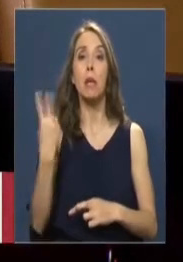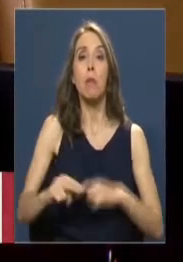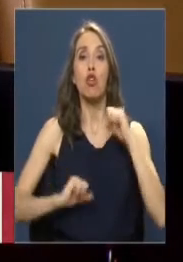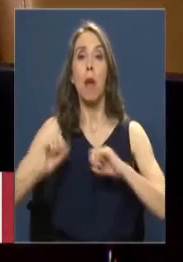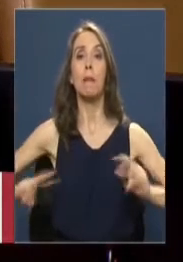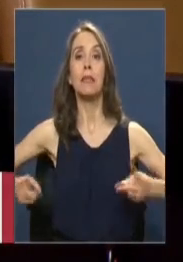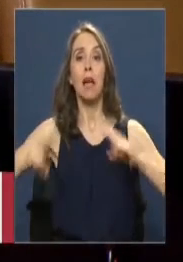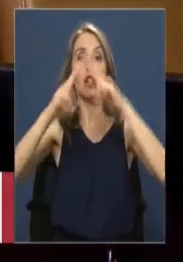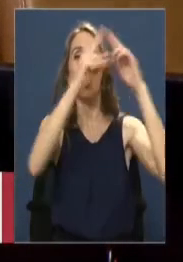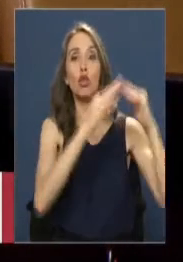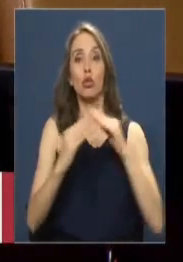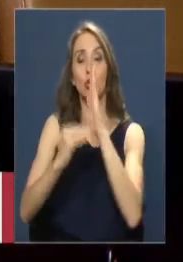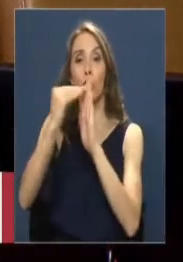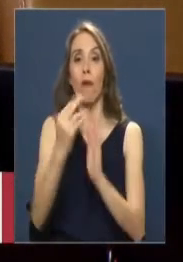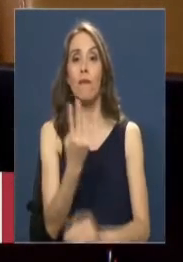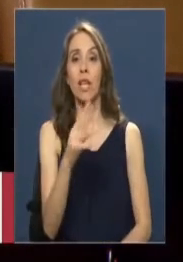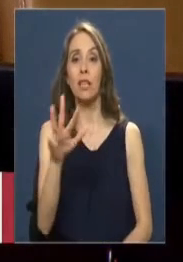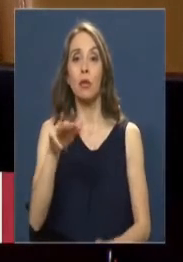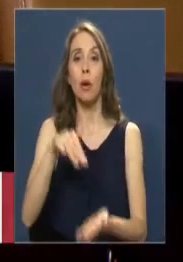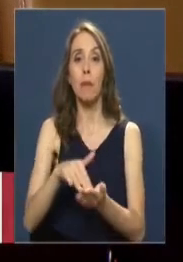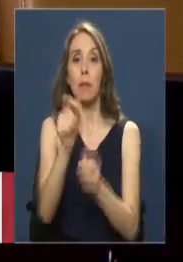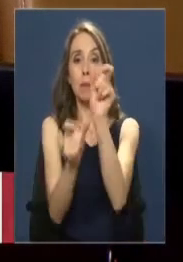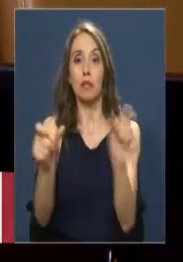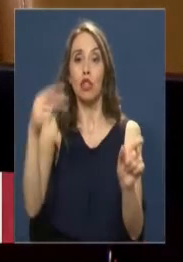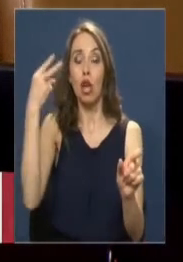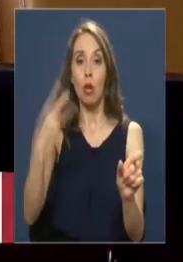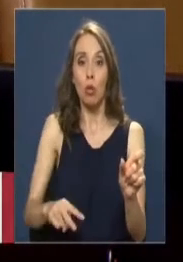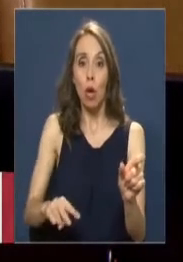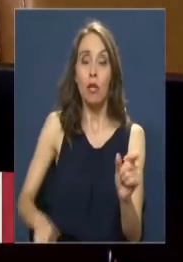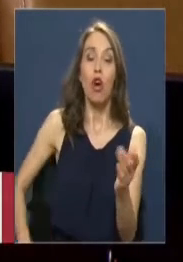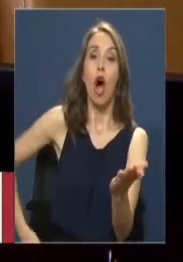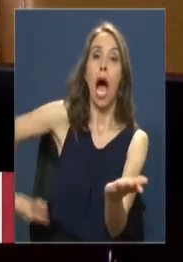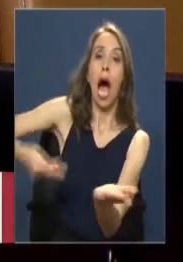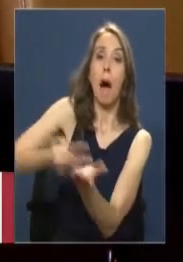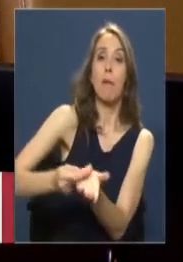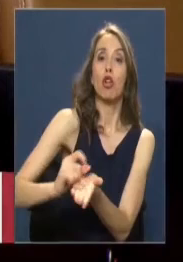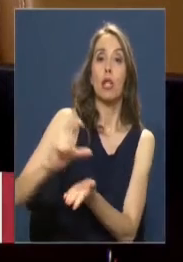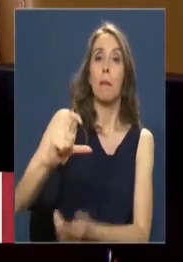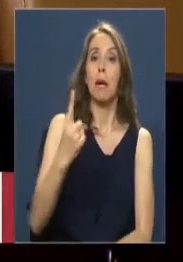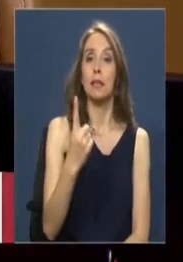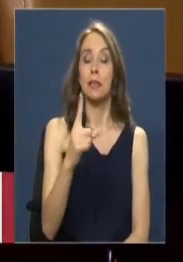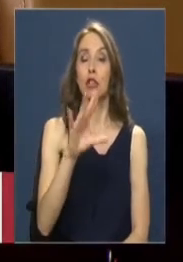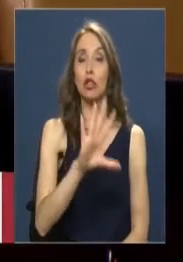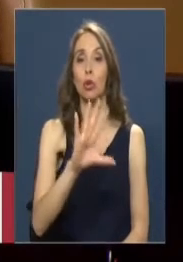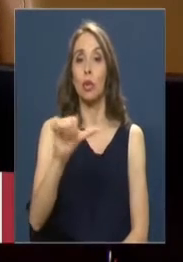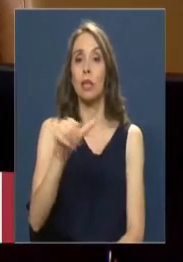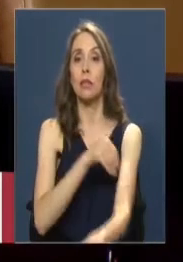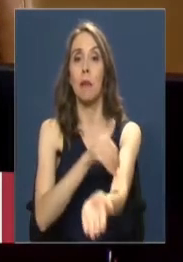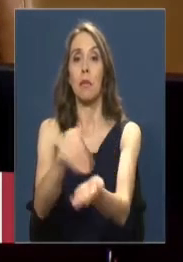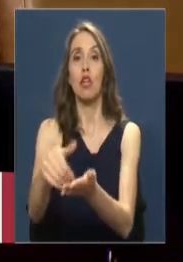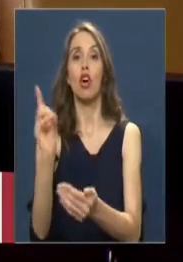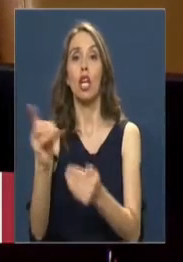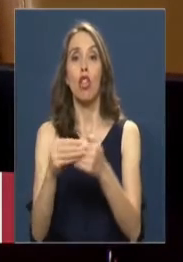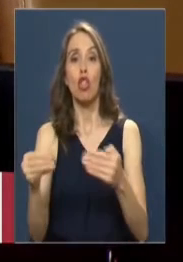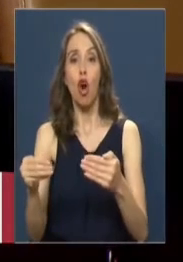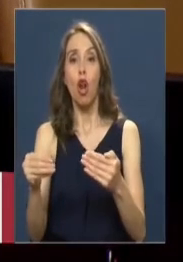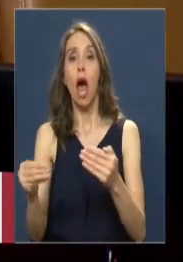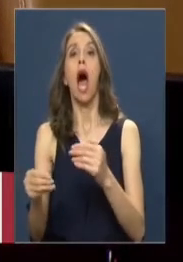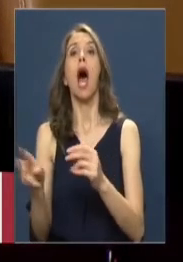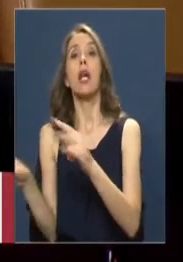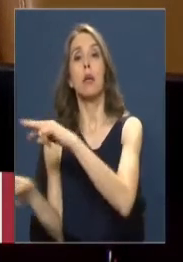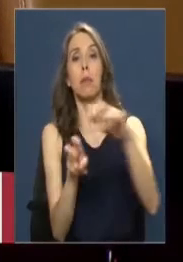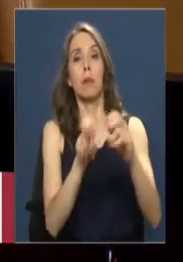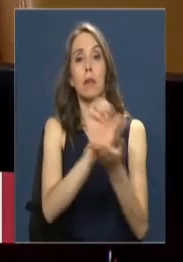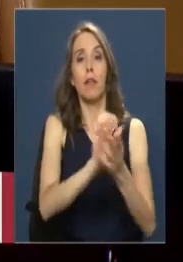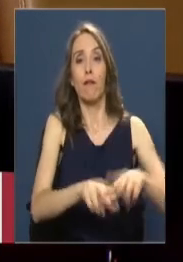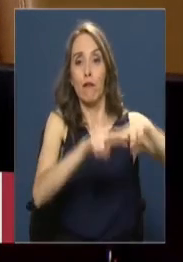inmobiliario. 29.000 propietarios harán un aporte adicional de 156 millones de dólares al fisco. Un